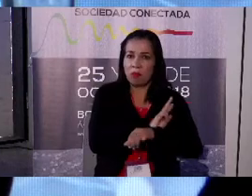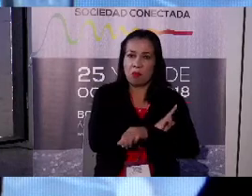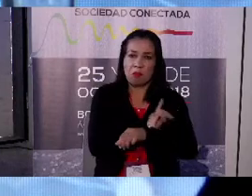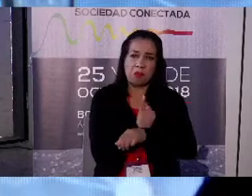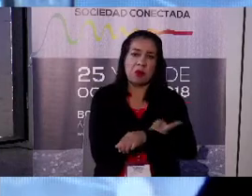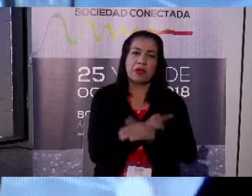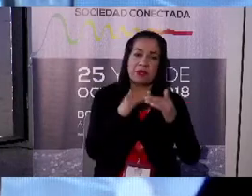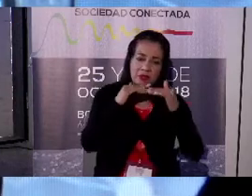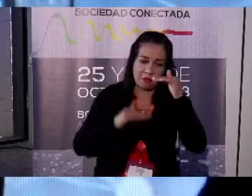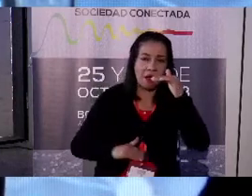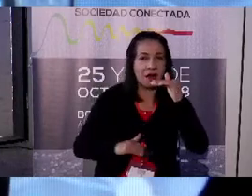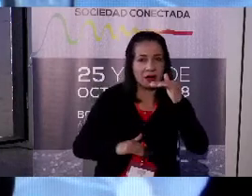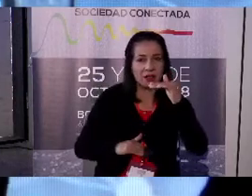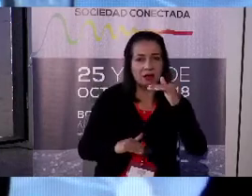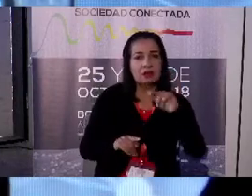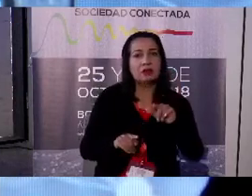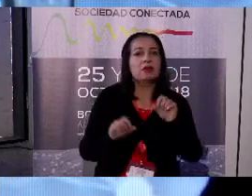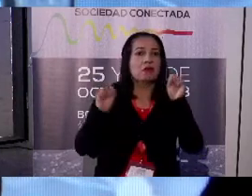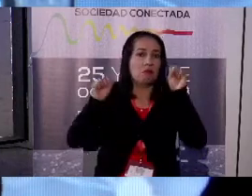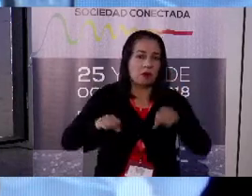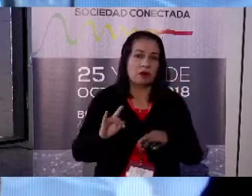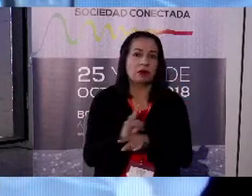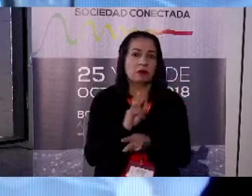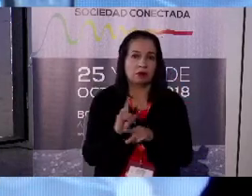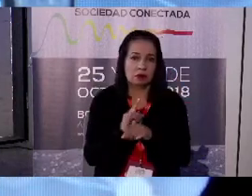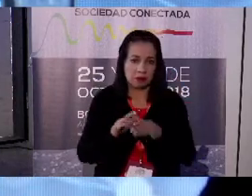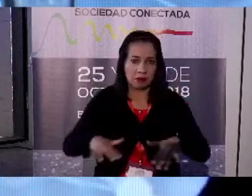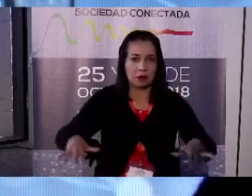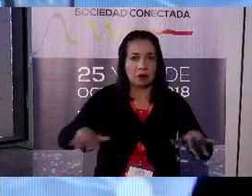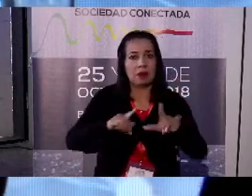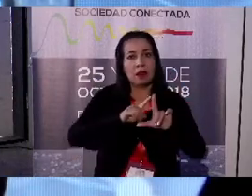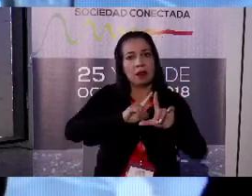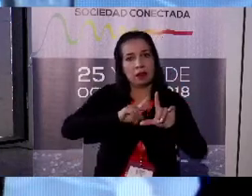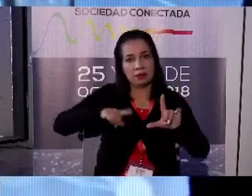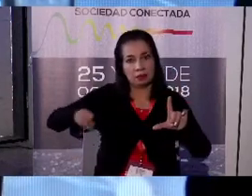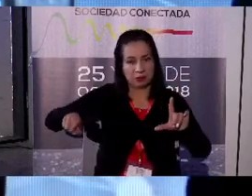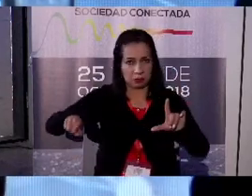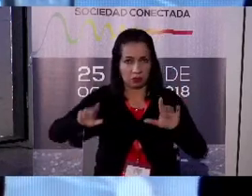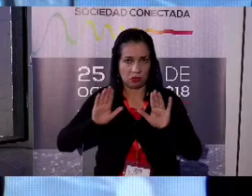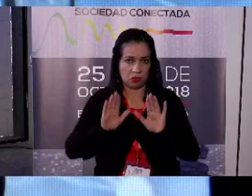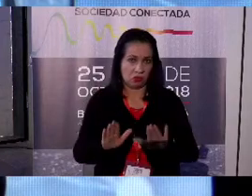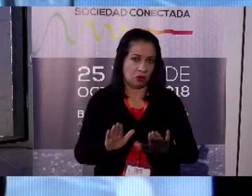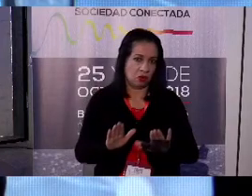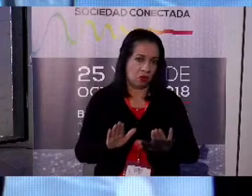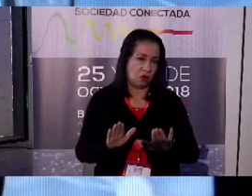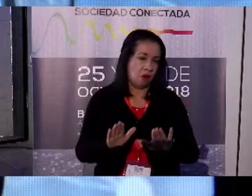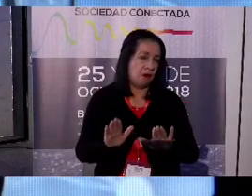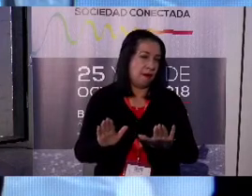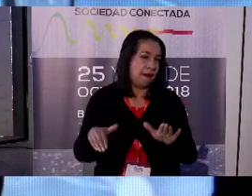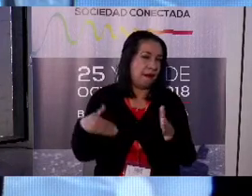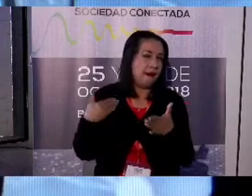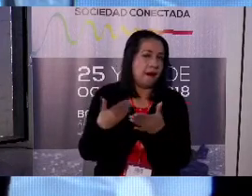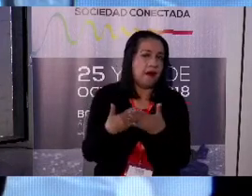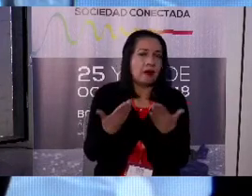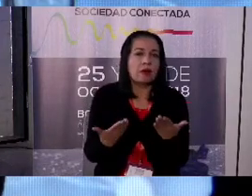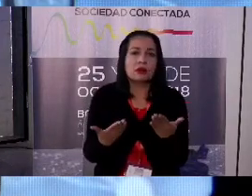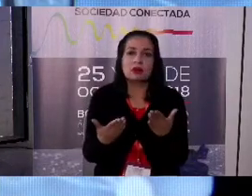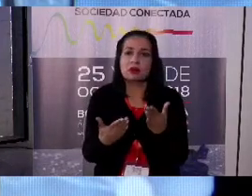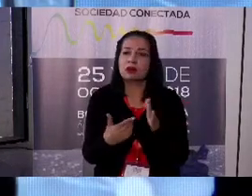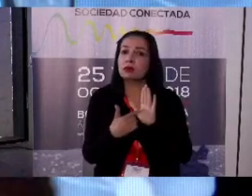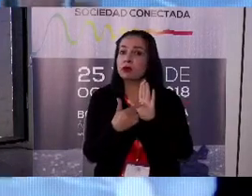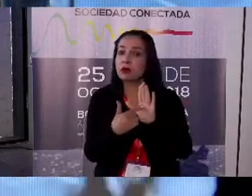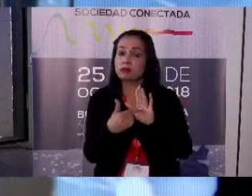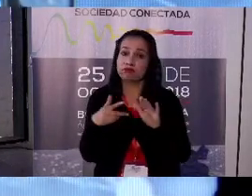potencia podría utilizarse ese espectro claro eso hasta que eh aparezcan las